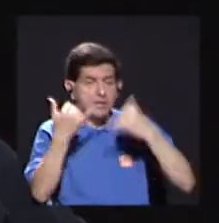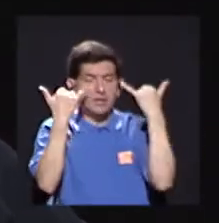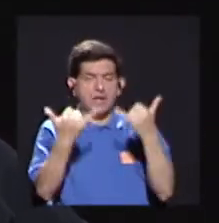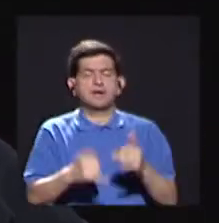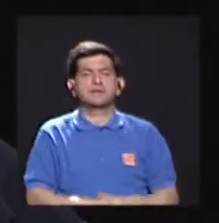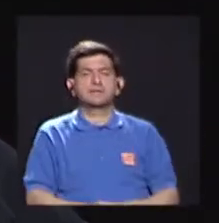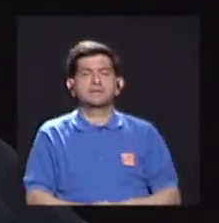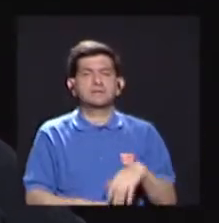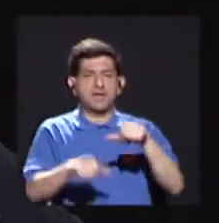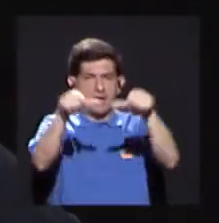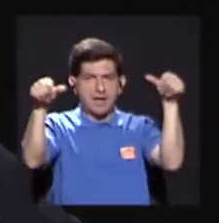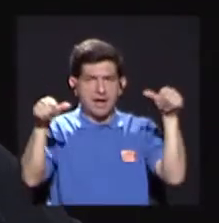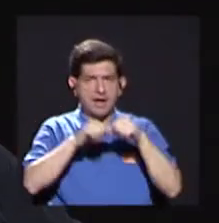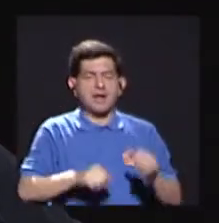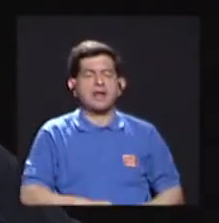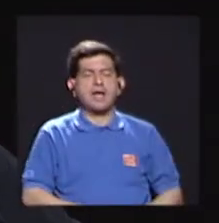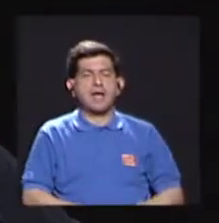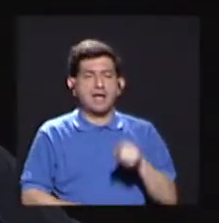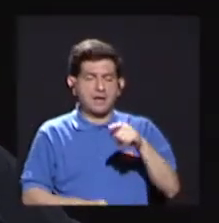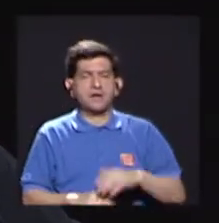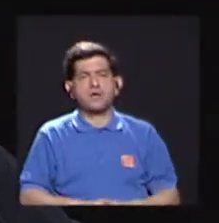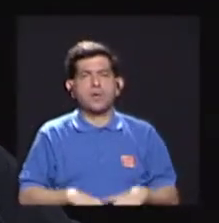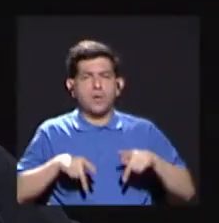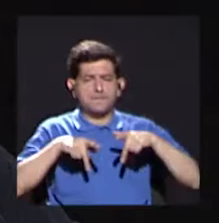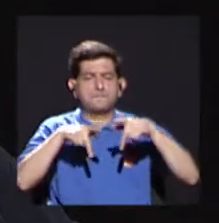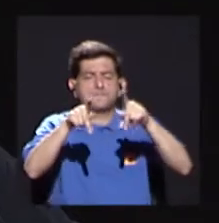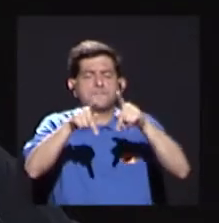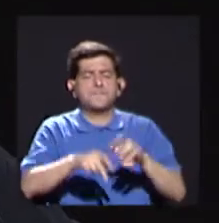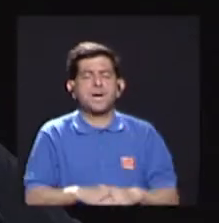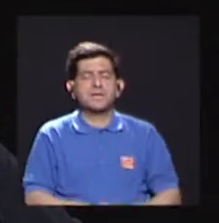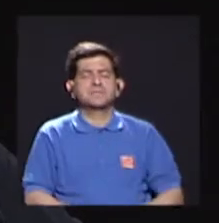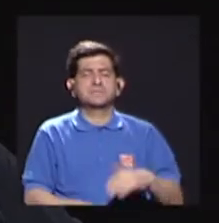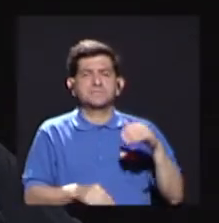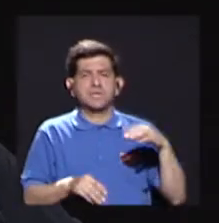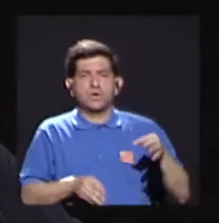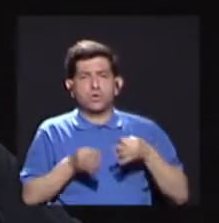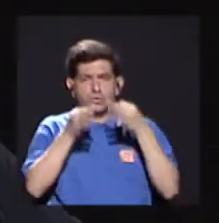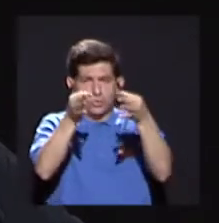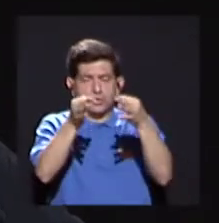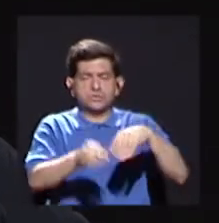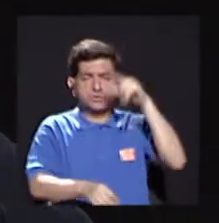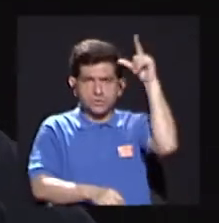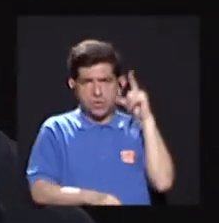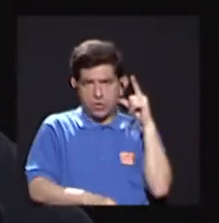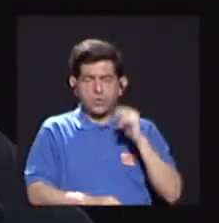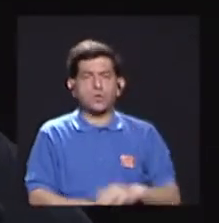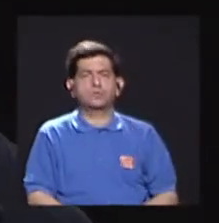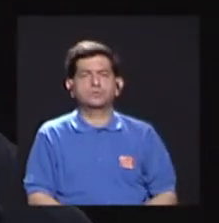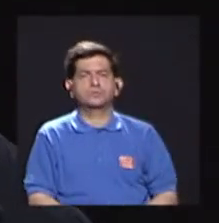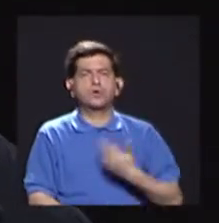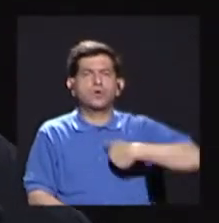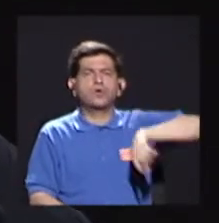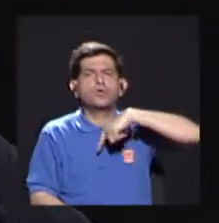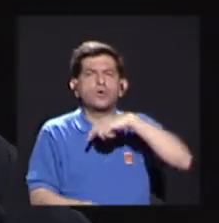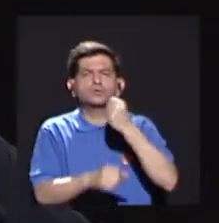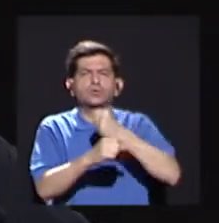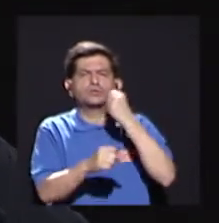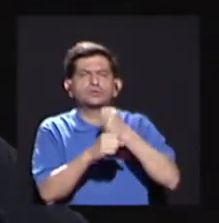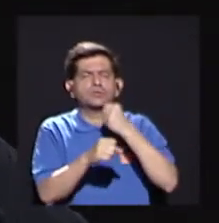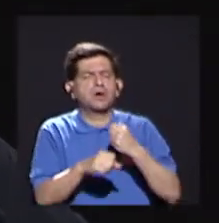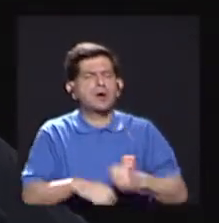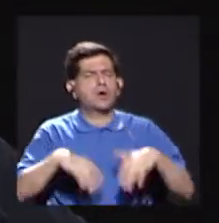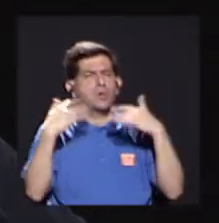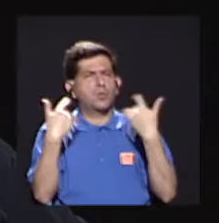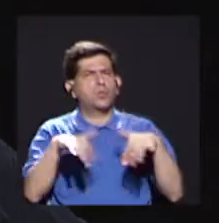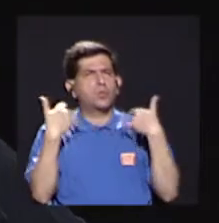gran paseo marítimo ni mont detrás del barrio barrio en cieneguita este estamos haciendo un esfuerzo enorme